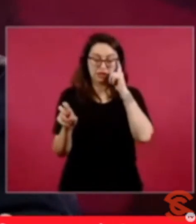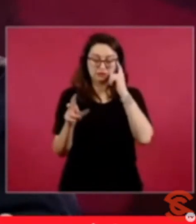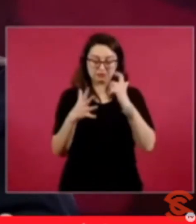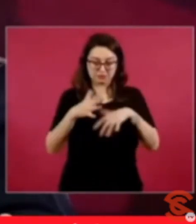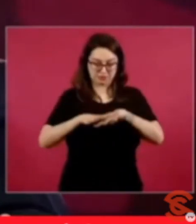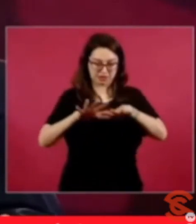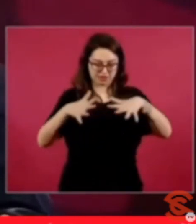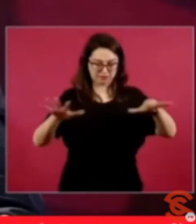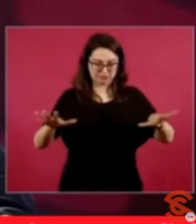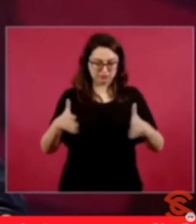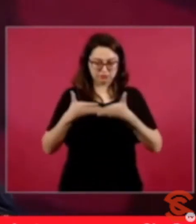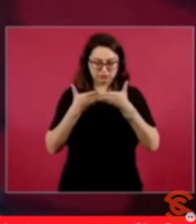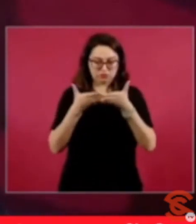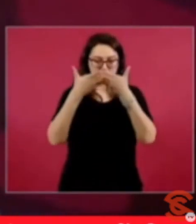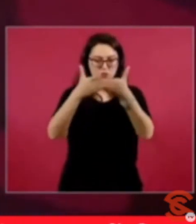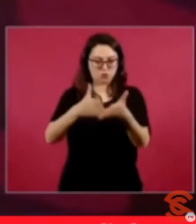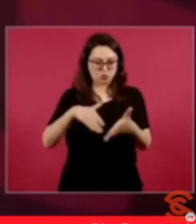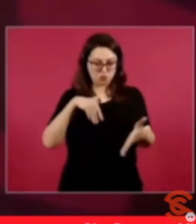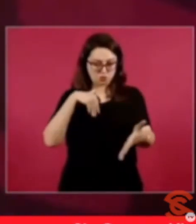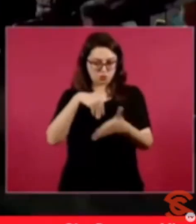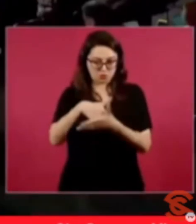de